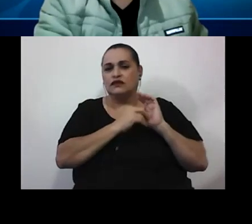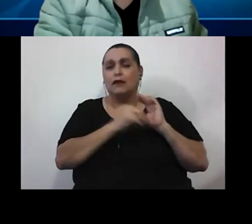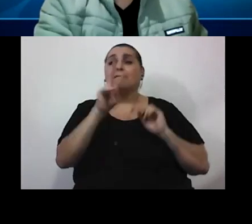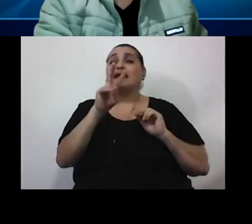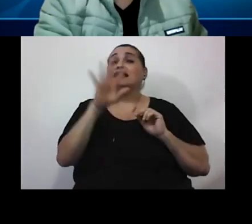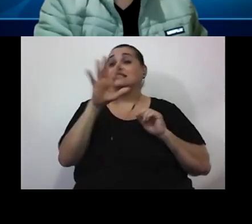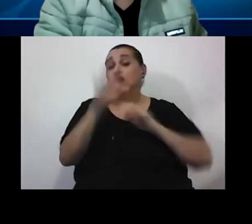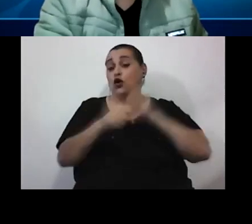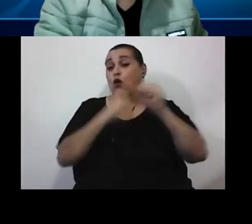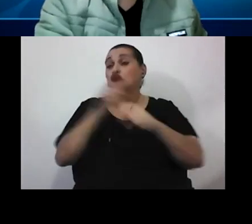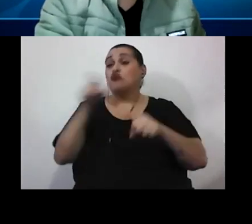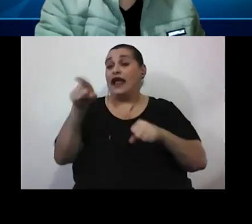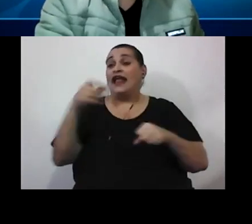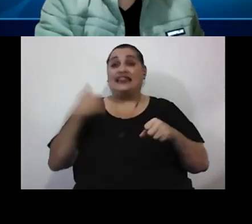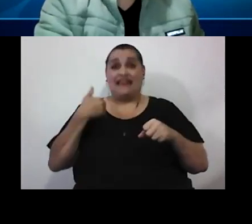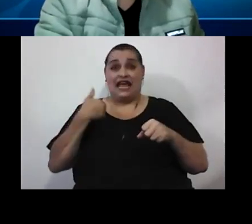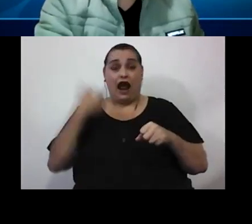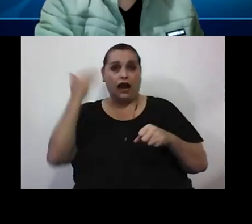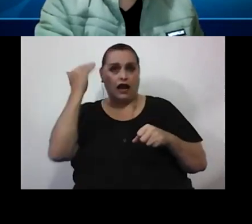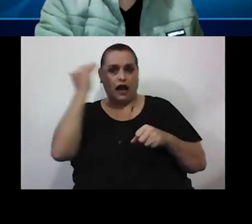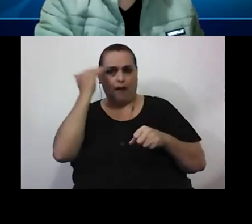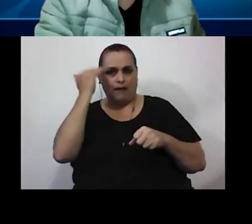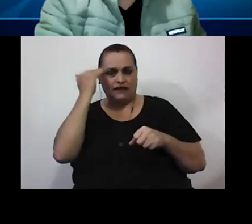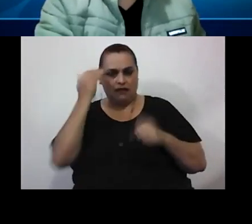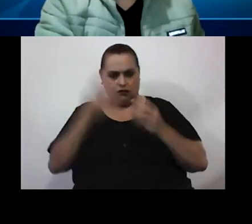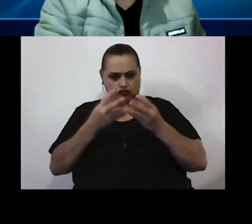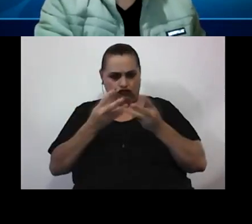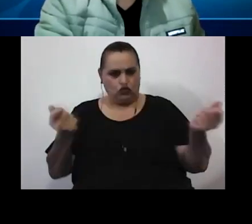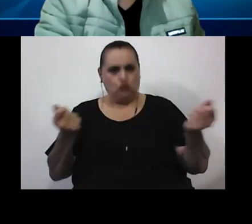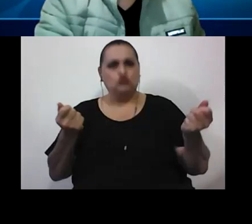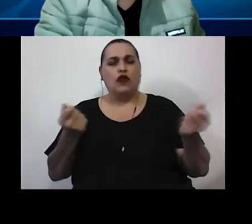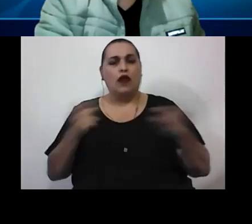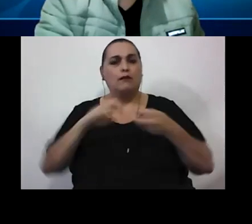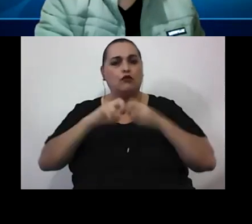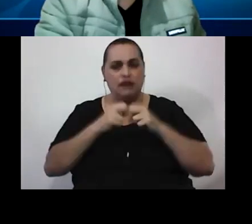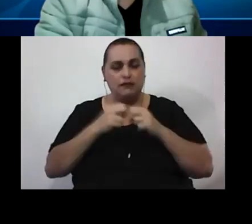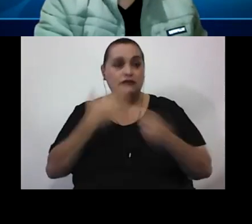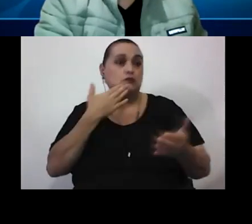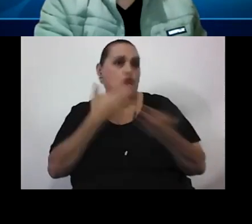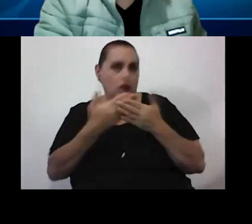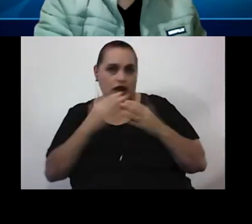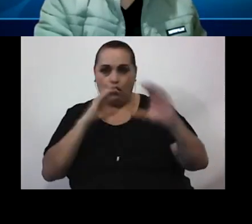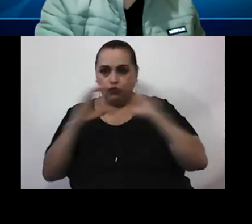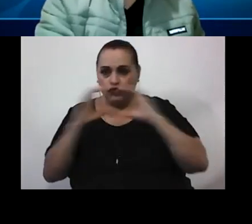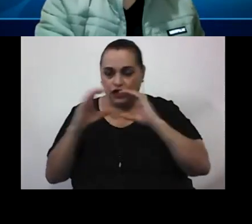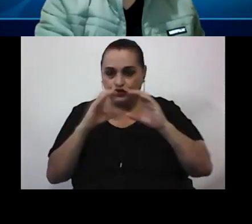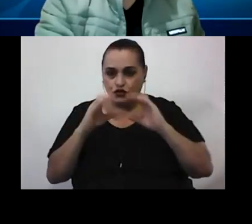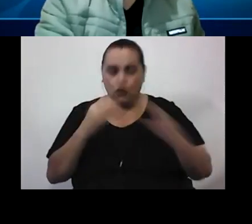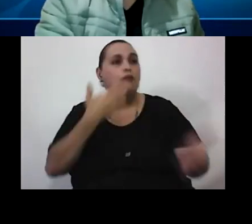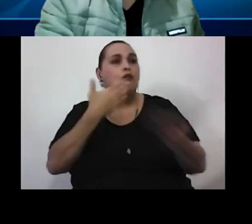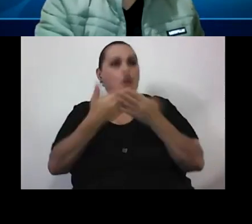25 años tenga una buena capacidad para resolver problemas, una buena comunicación, una buena